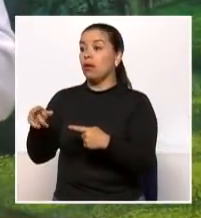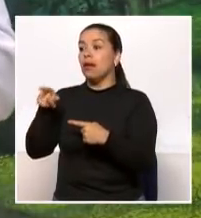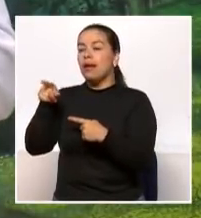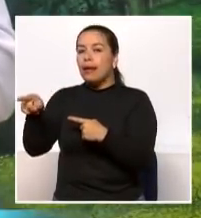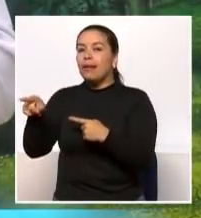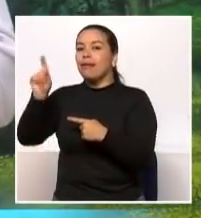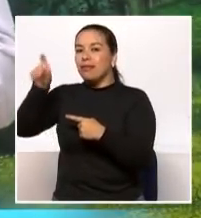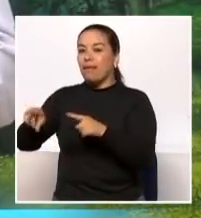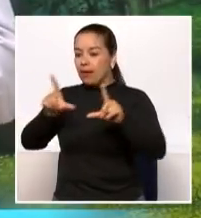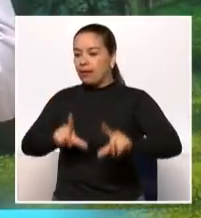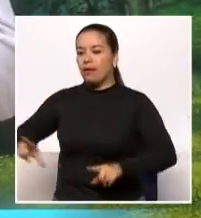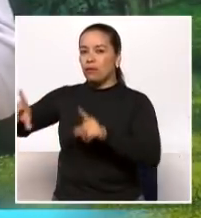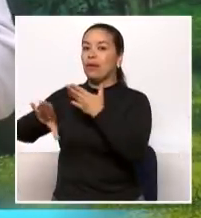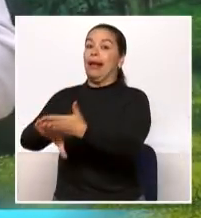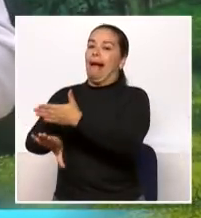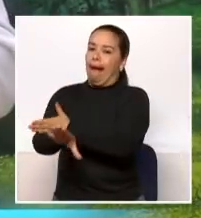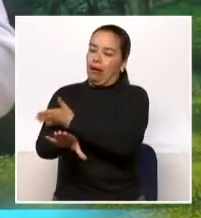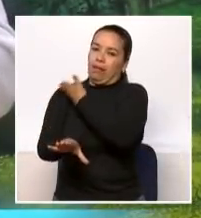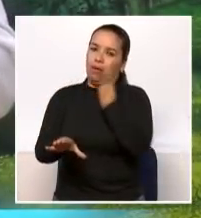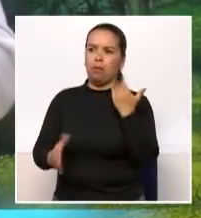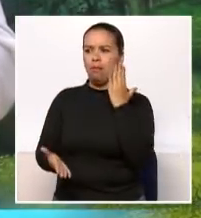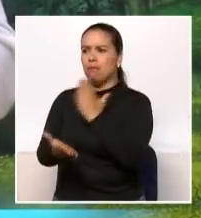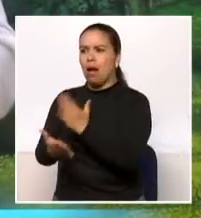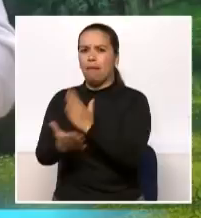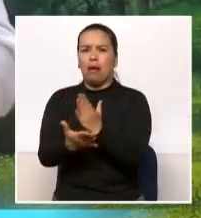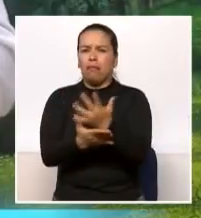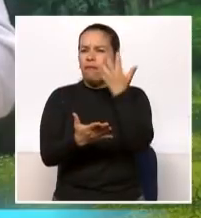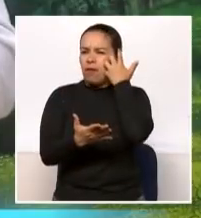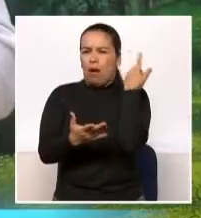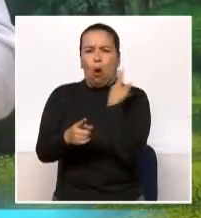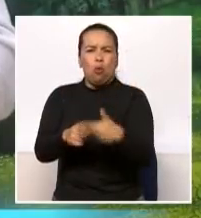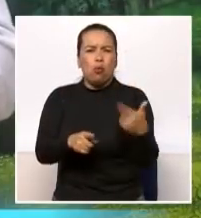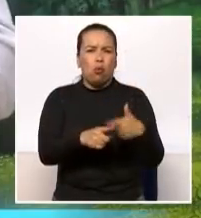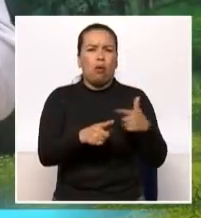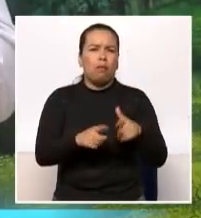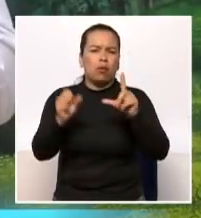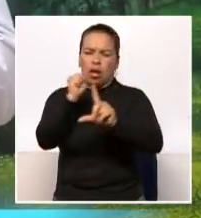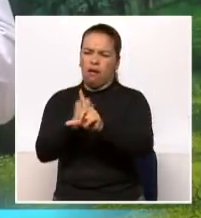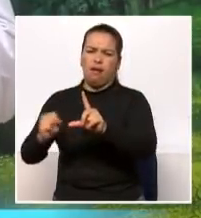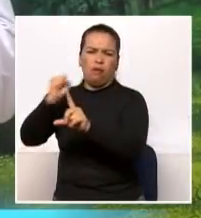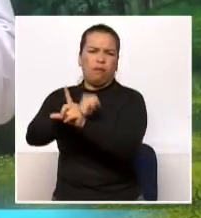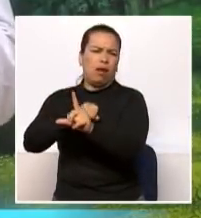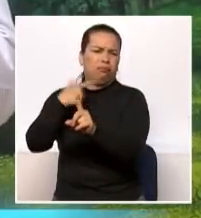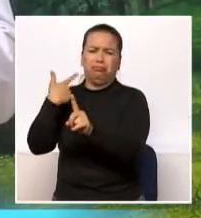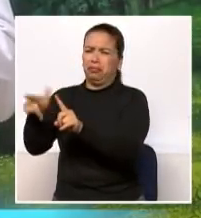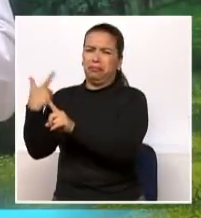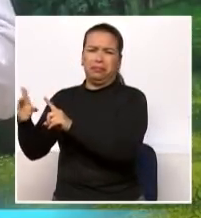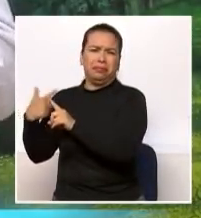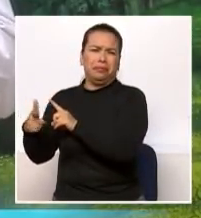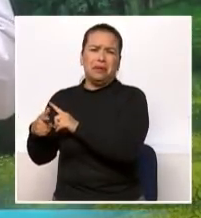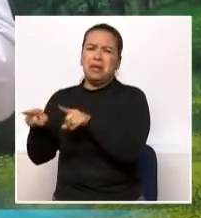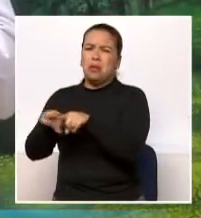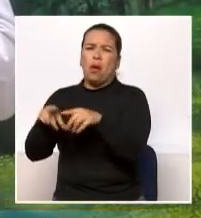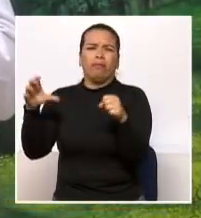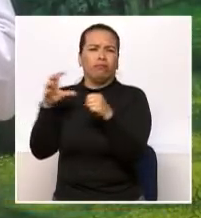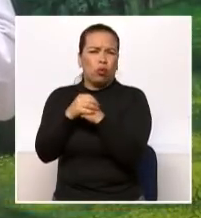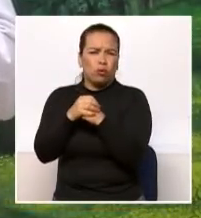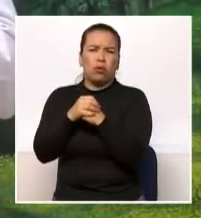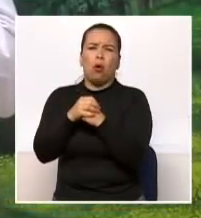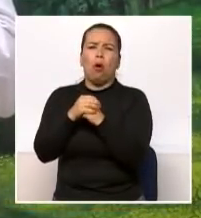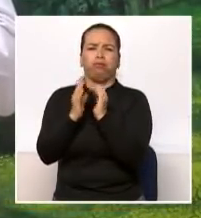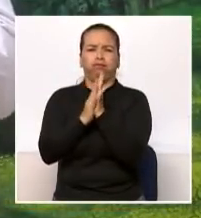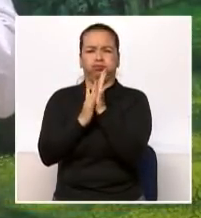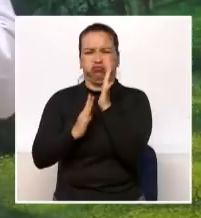hacer un diagnóstico temprano de muchas patologías, porque realmente ecografía se puede hacer de todo lo que sea sólido o líquido en el